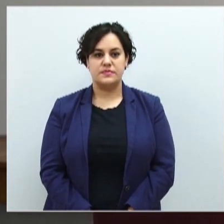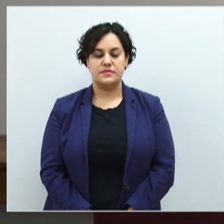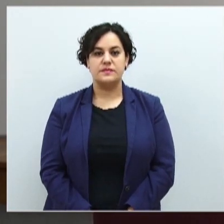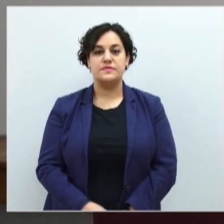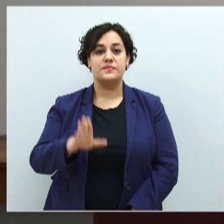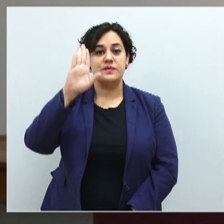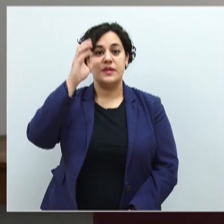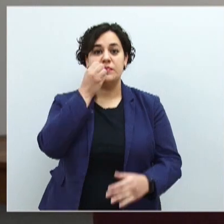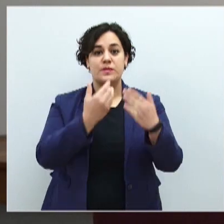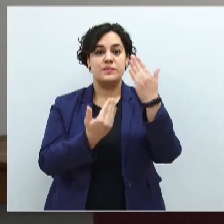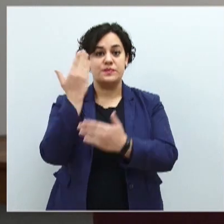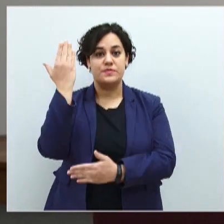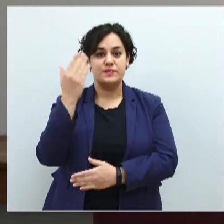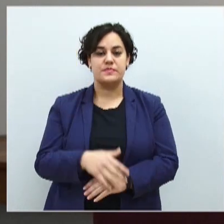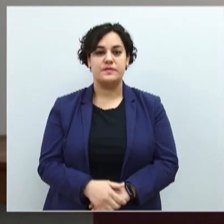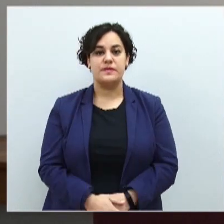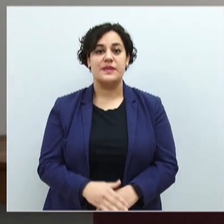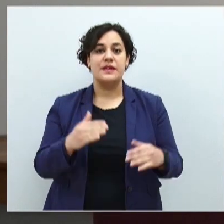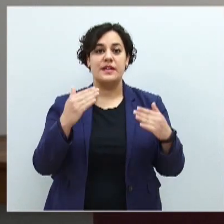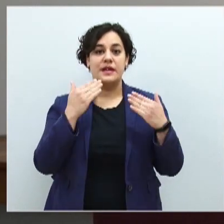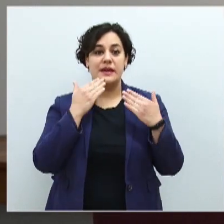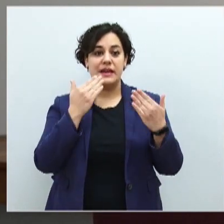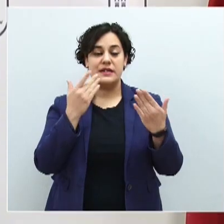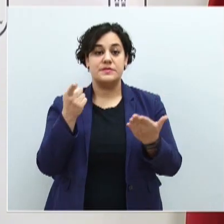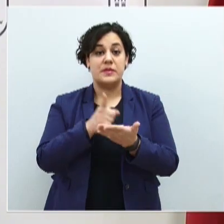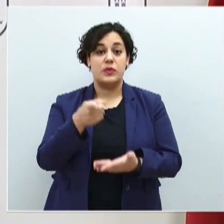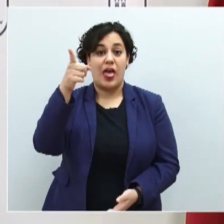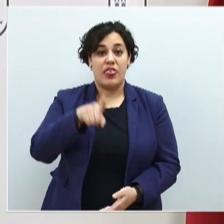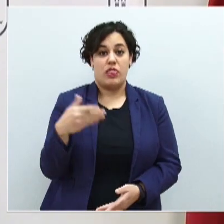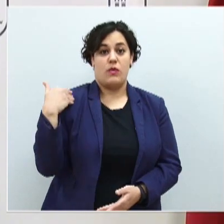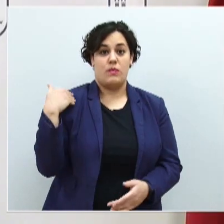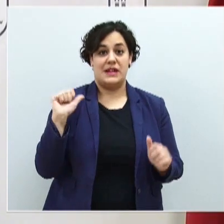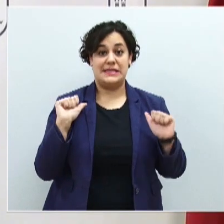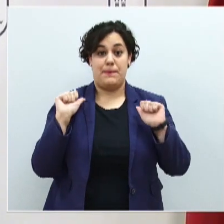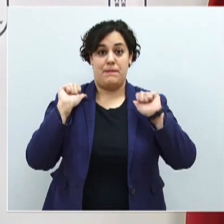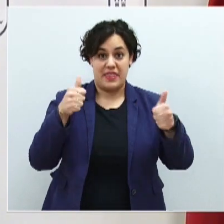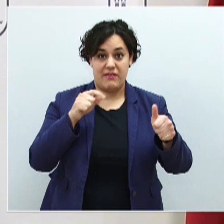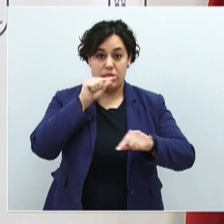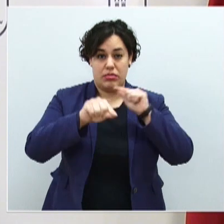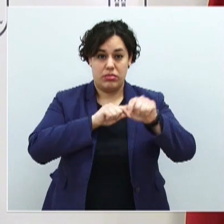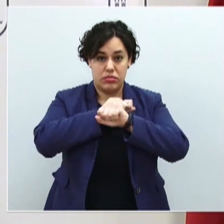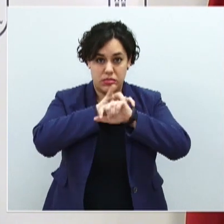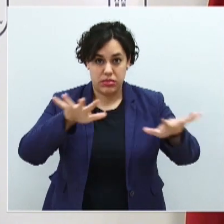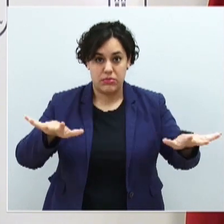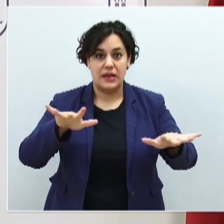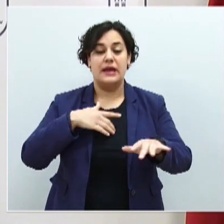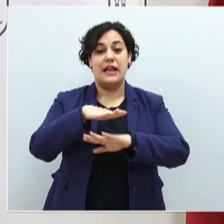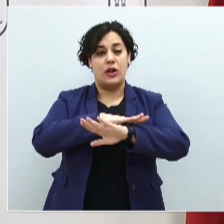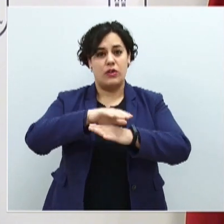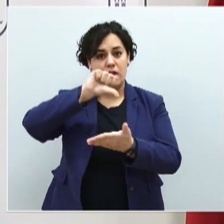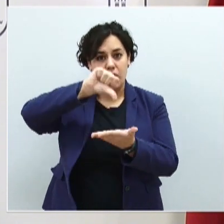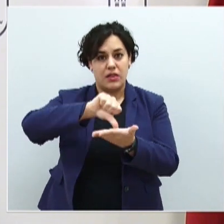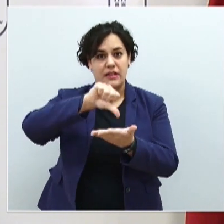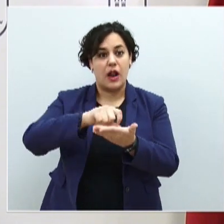Bueno, buenos días. Hoy es, como saben, 14 de abril, hace un mes desde que se decretara el estado de alarma por el Gobierno central,